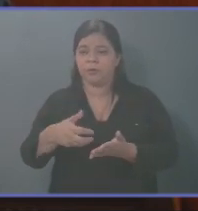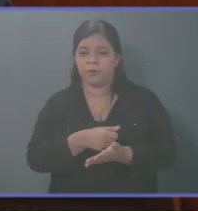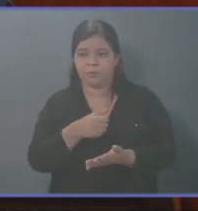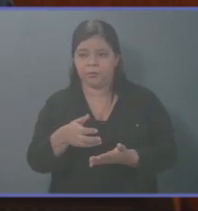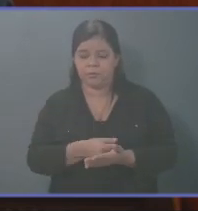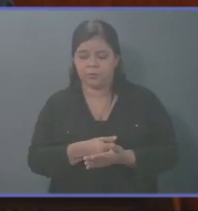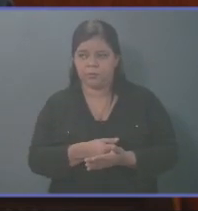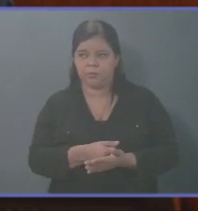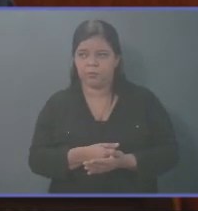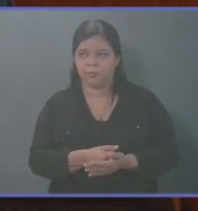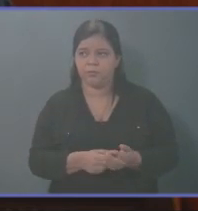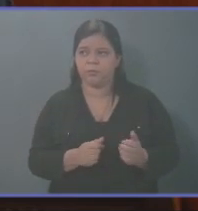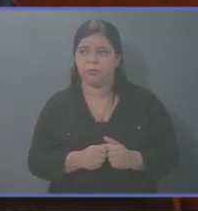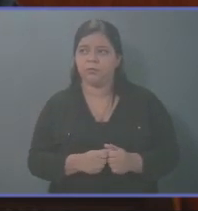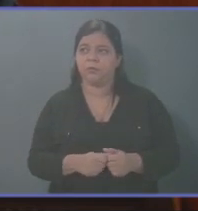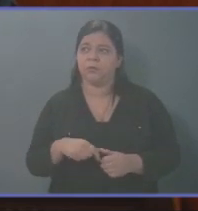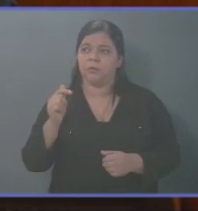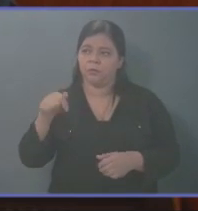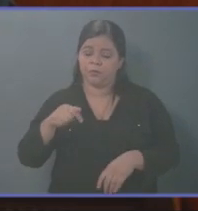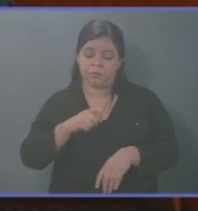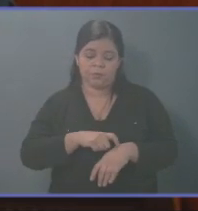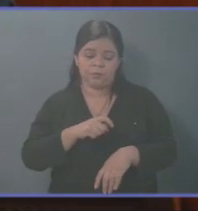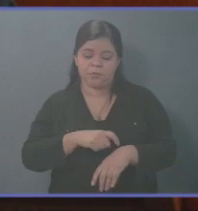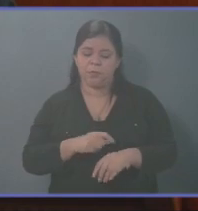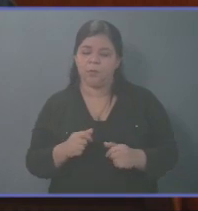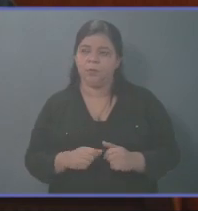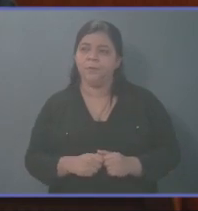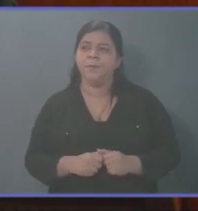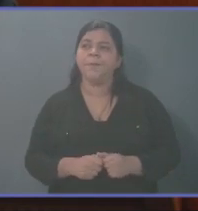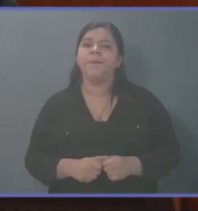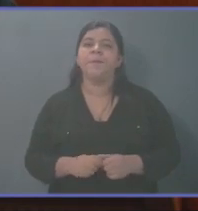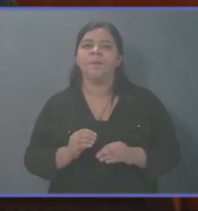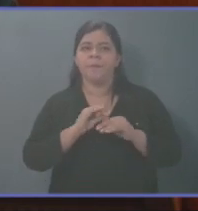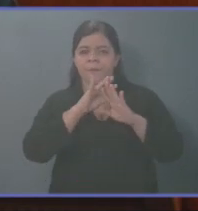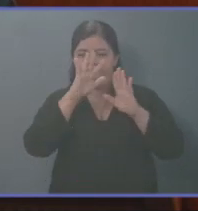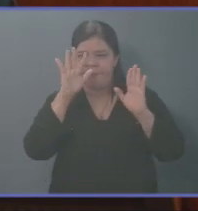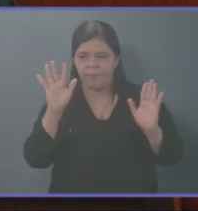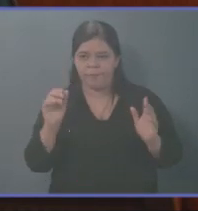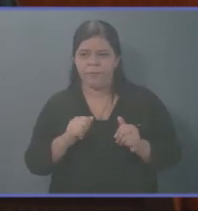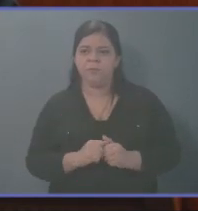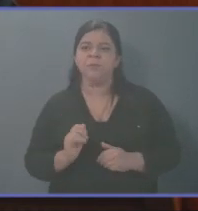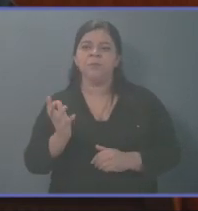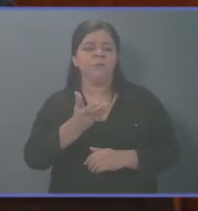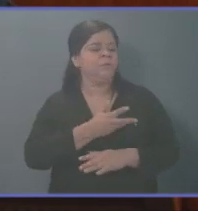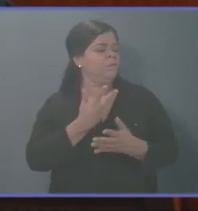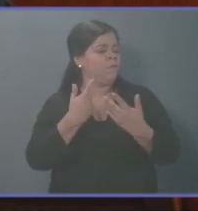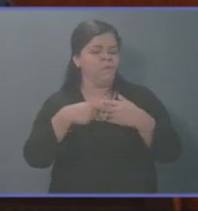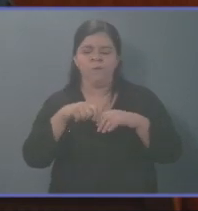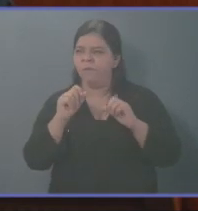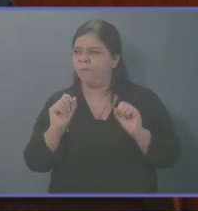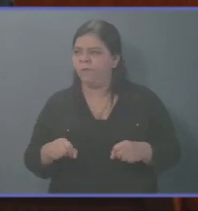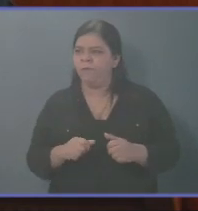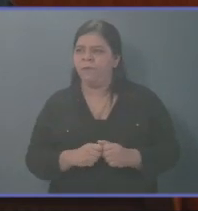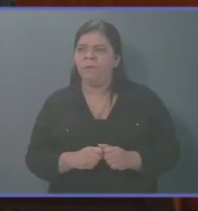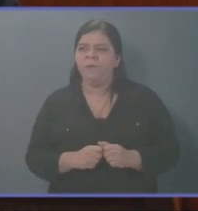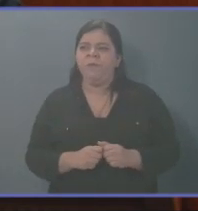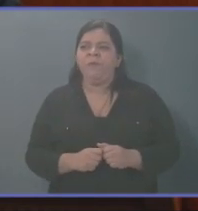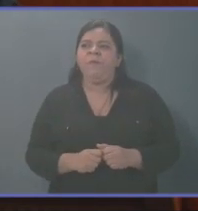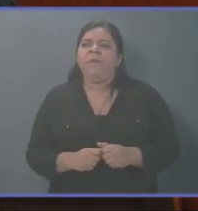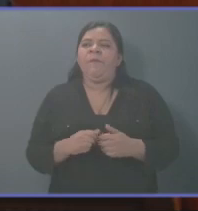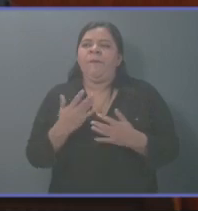impuestos. En este momento, definitivamente no podemos estar